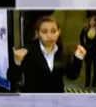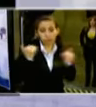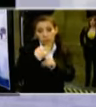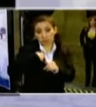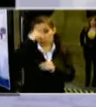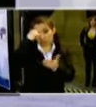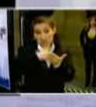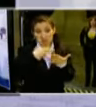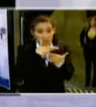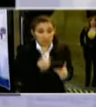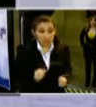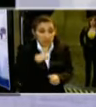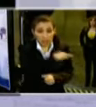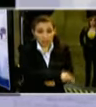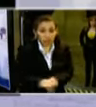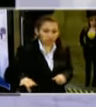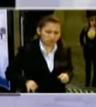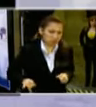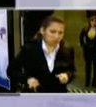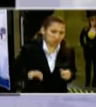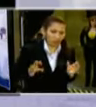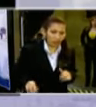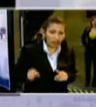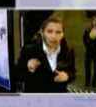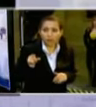creo que a nadie nos interesa